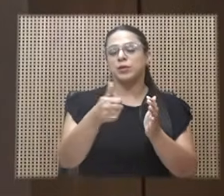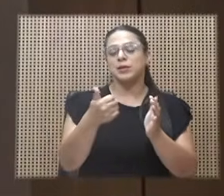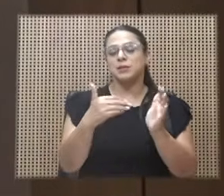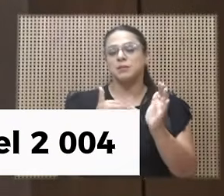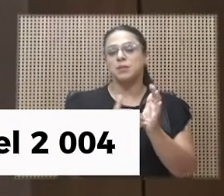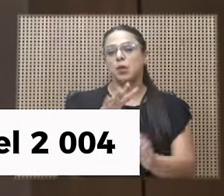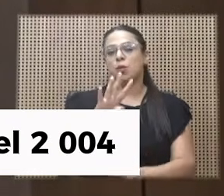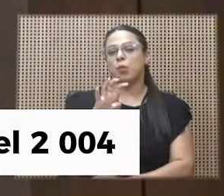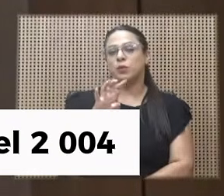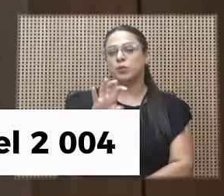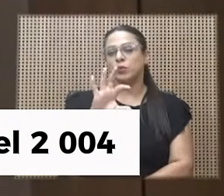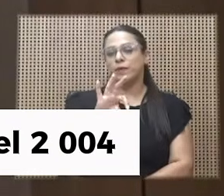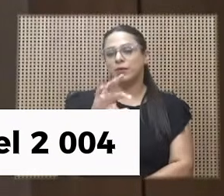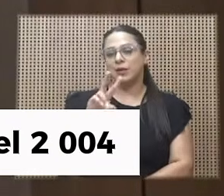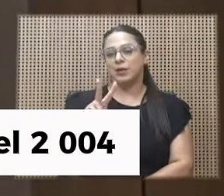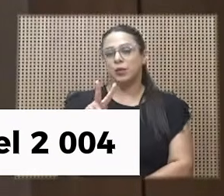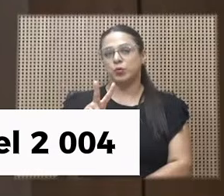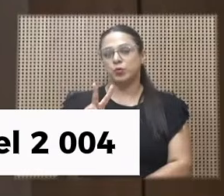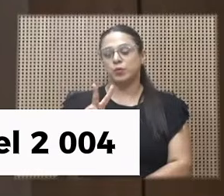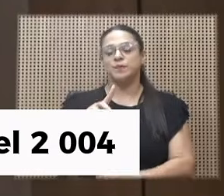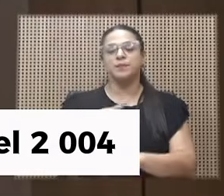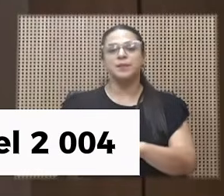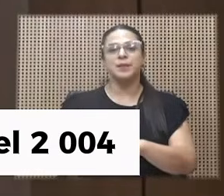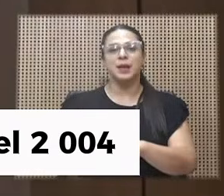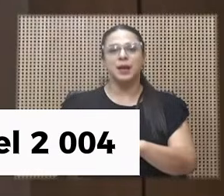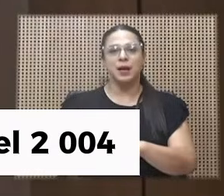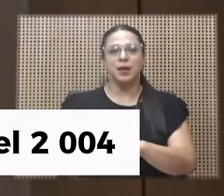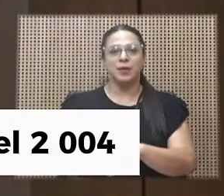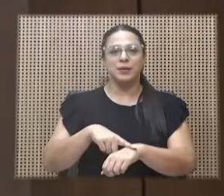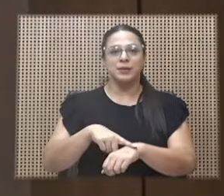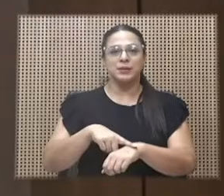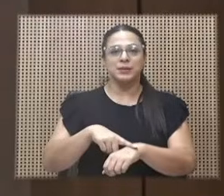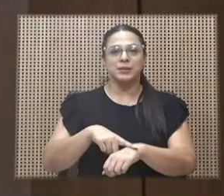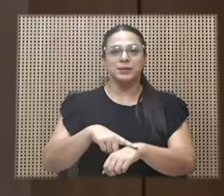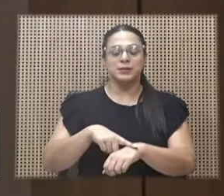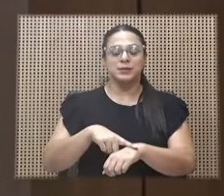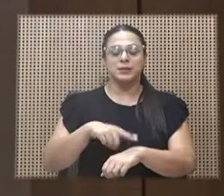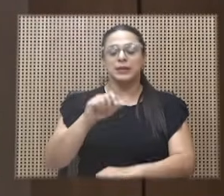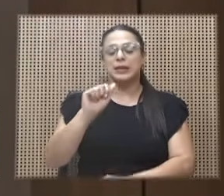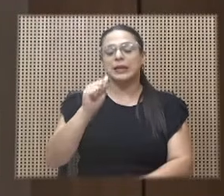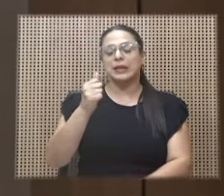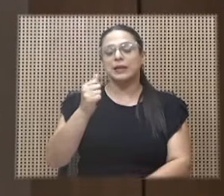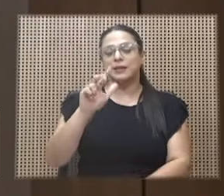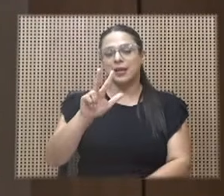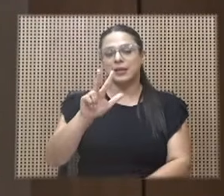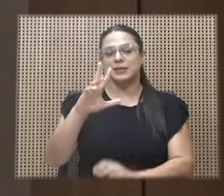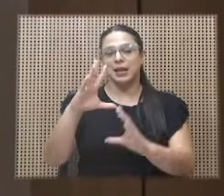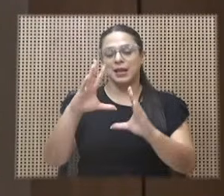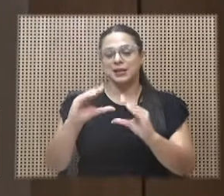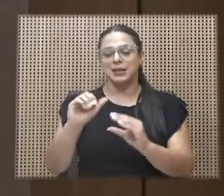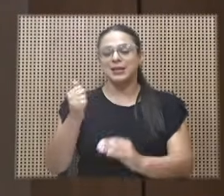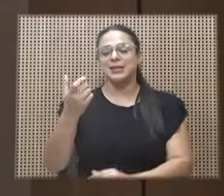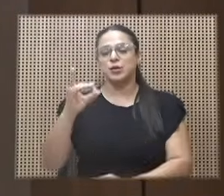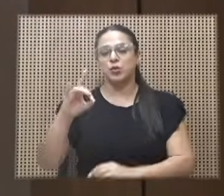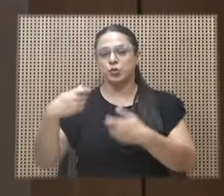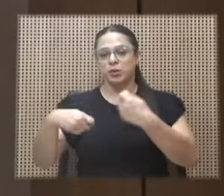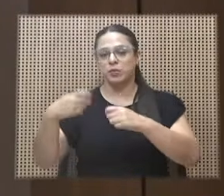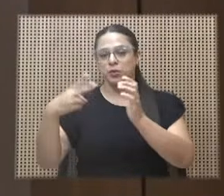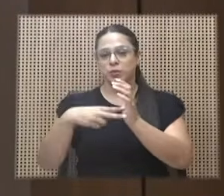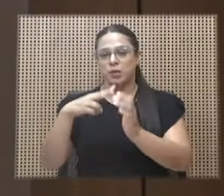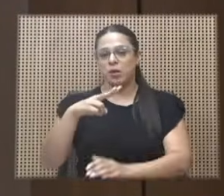10.492 de las 15 horas del 28 de septiembre del 2004, que declaró